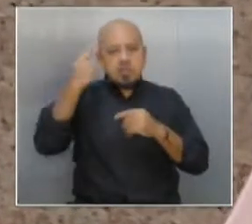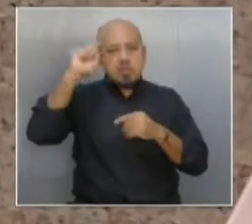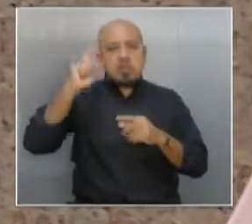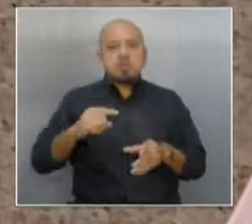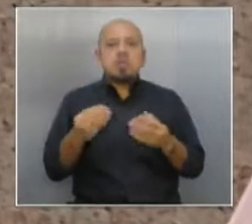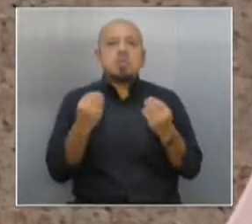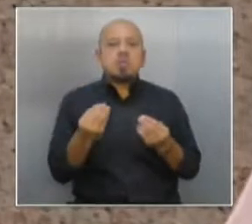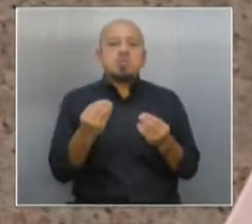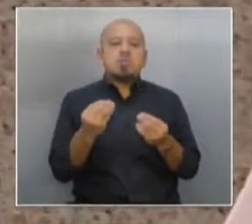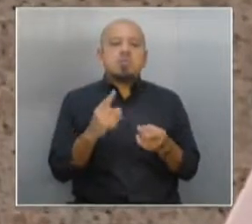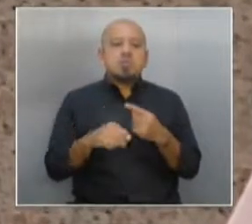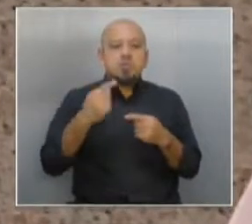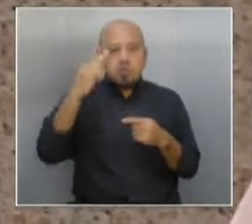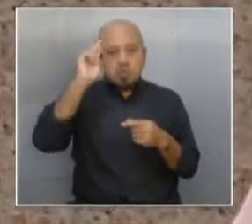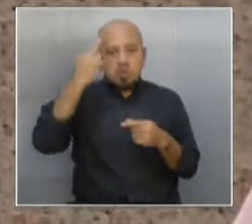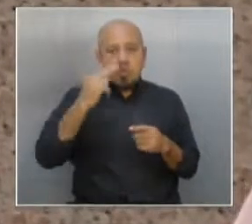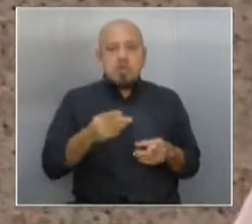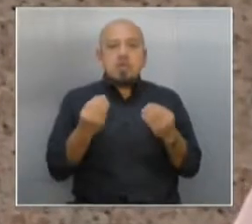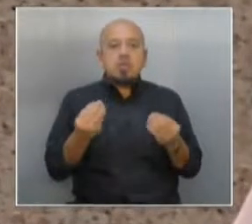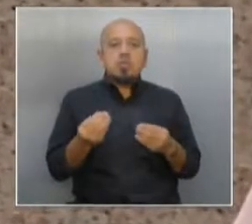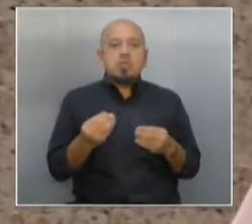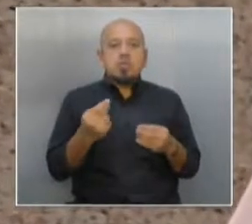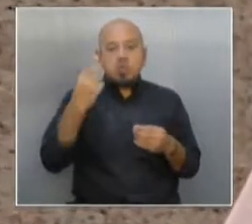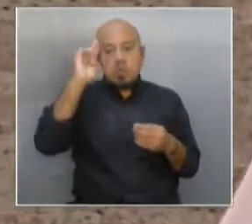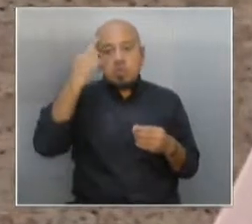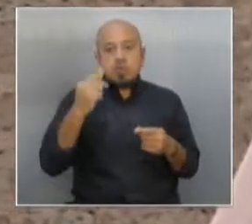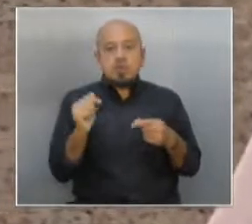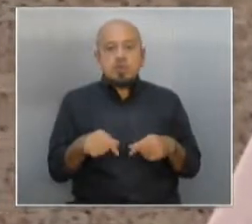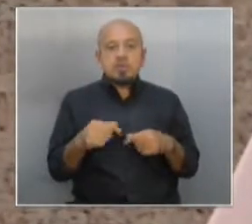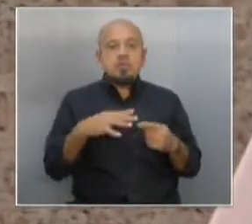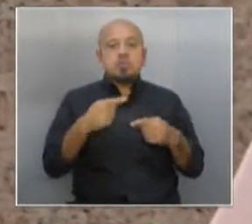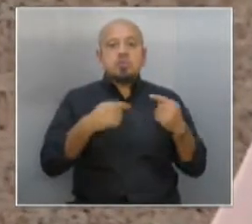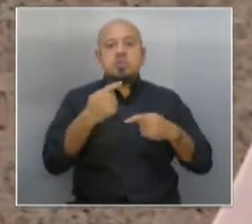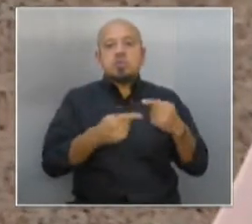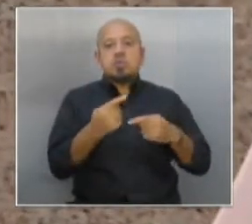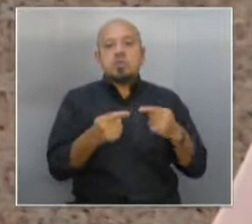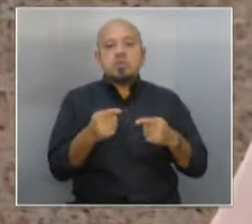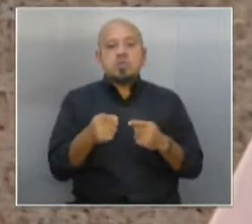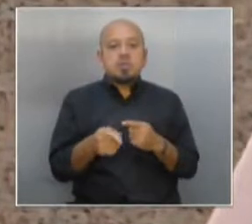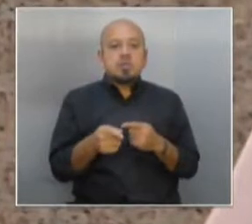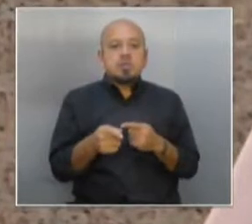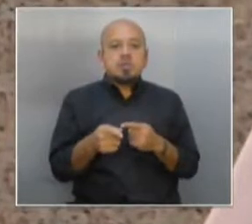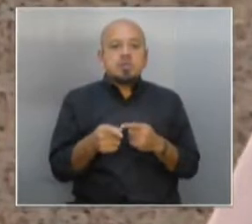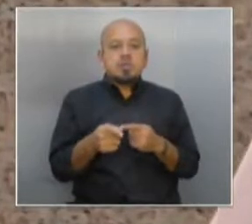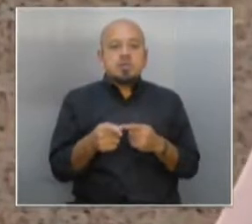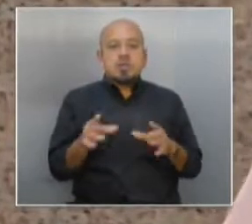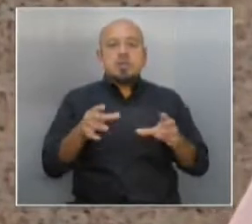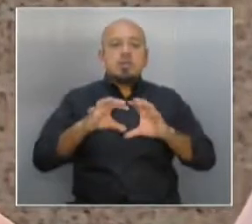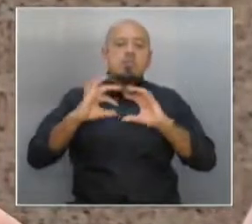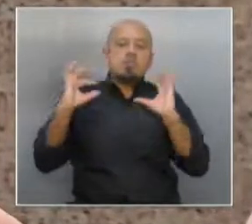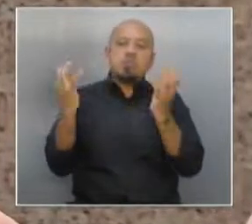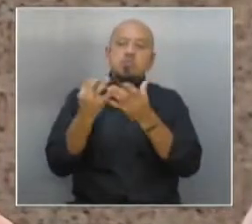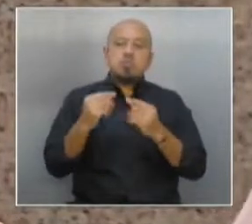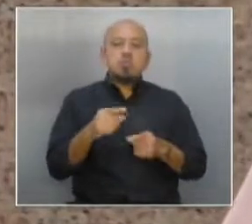cómo influyen en el Uruguay y cómo el Uruguay sigue estando inserto en el mundo en